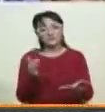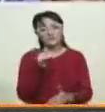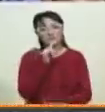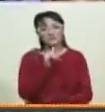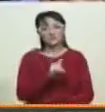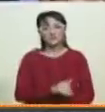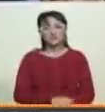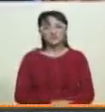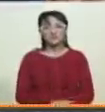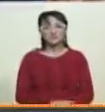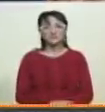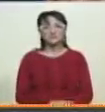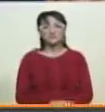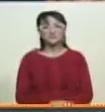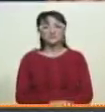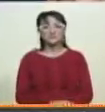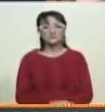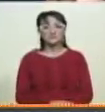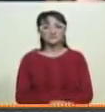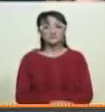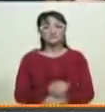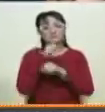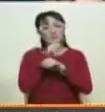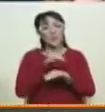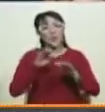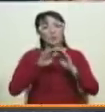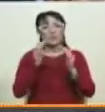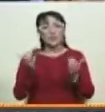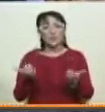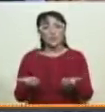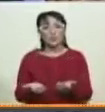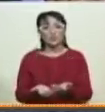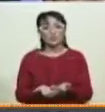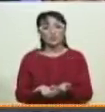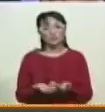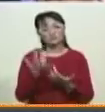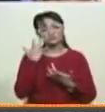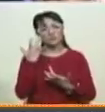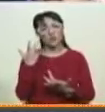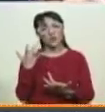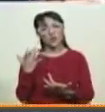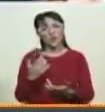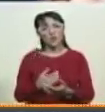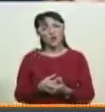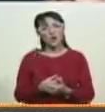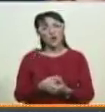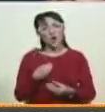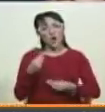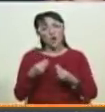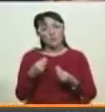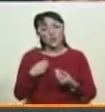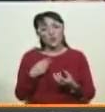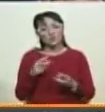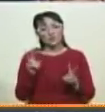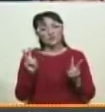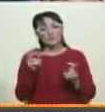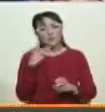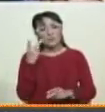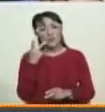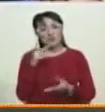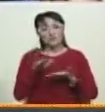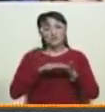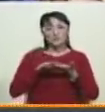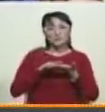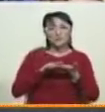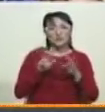social, la paz. Y estamos mandándole un mensaje al mundo de, para que vea cómo es que nosotros dirimimos los asuntos políticos, los asuntos